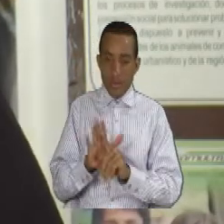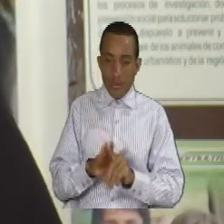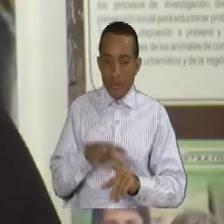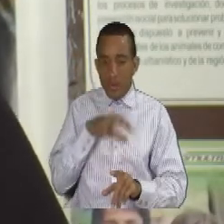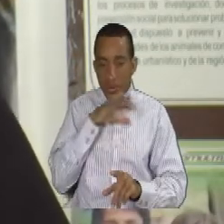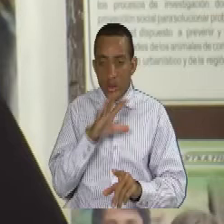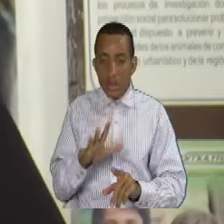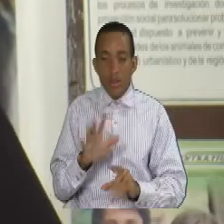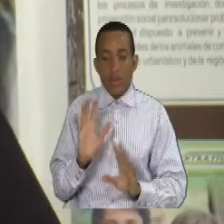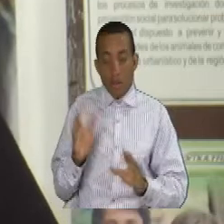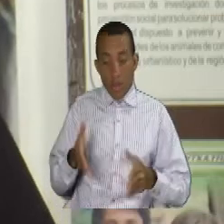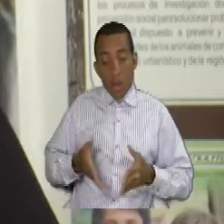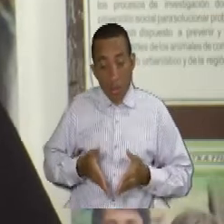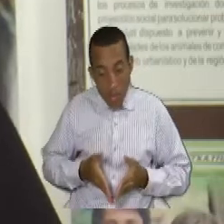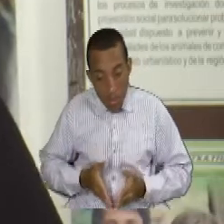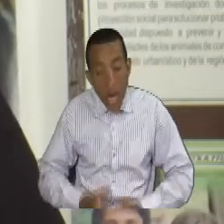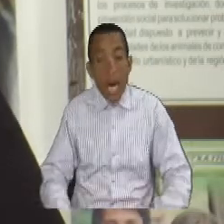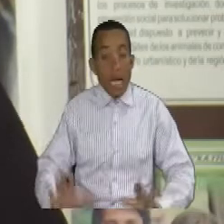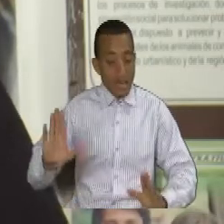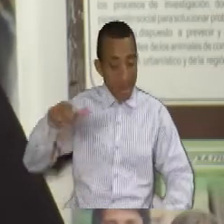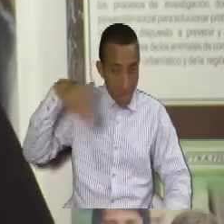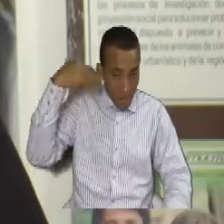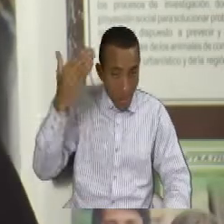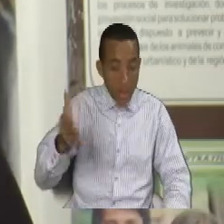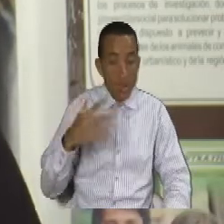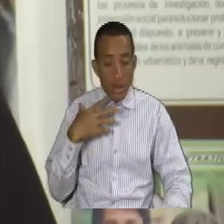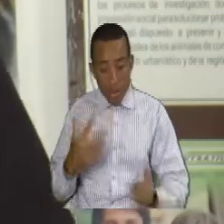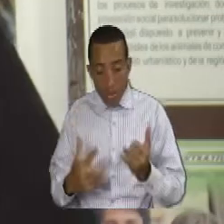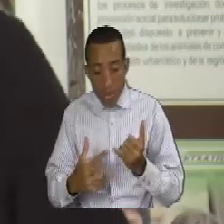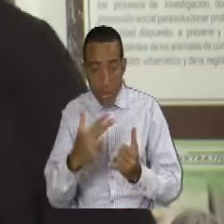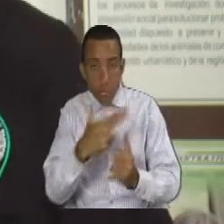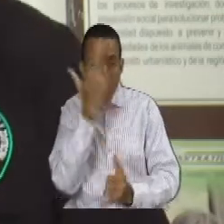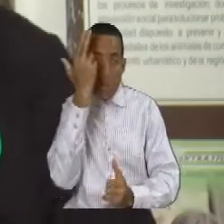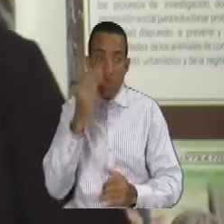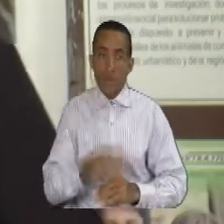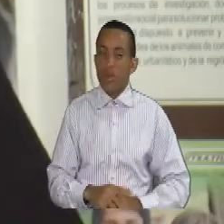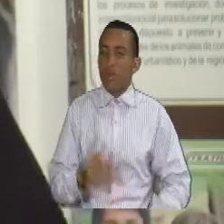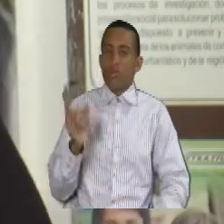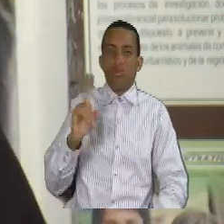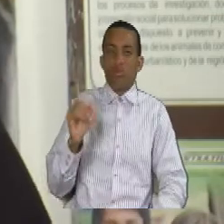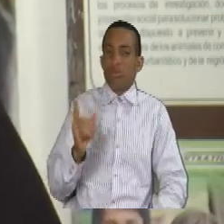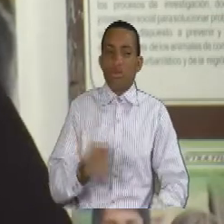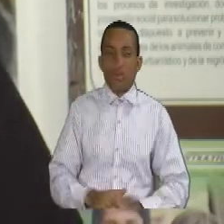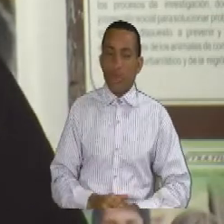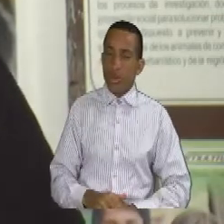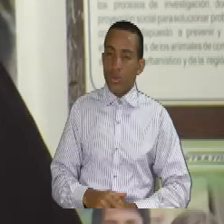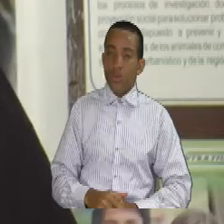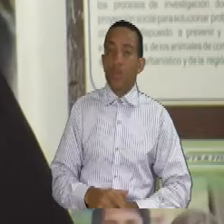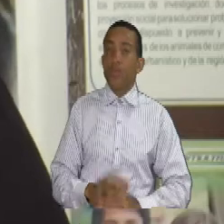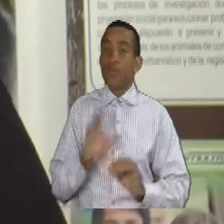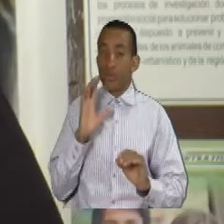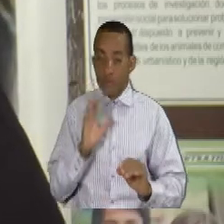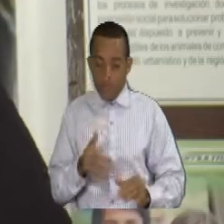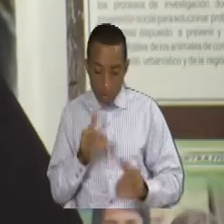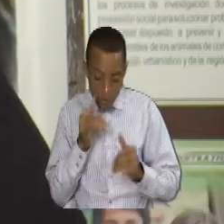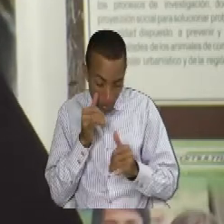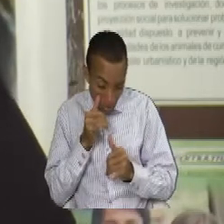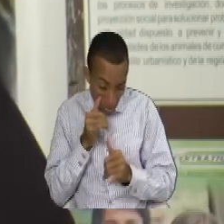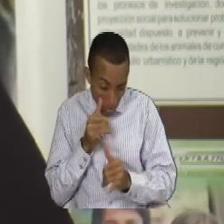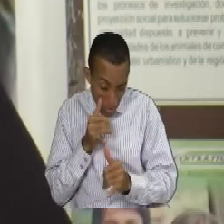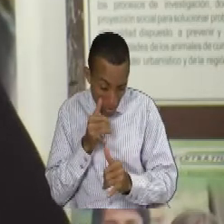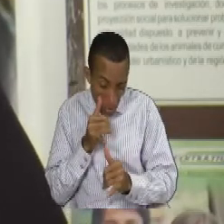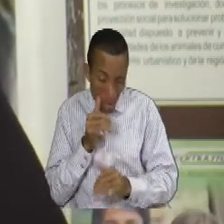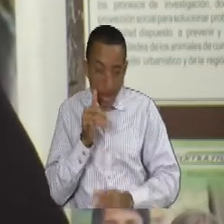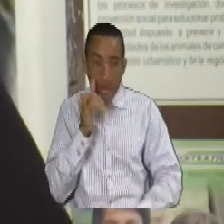menos una cría y después sí esterilizarla. No, déjeme decirle que eso ya está reevaluado y científicamente comprobado que